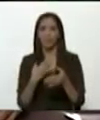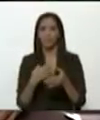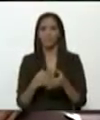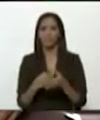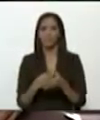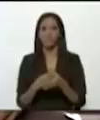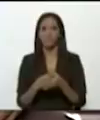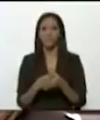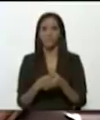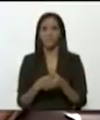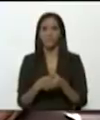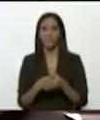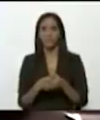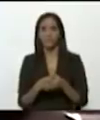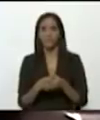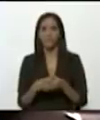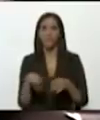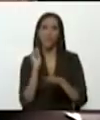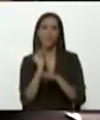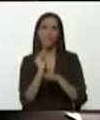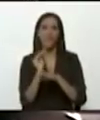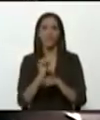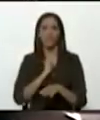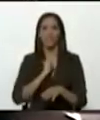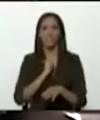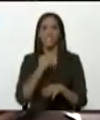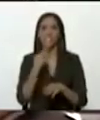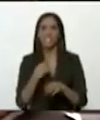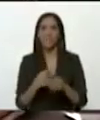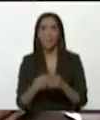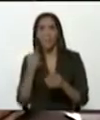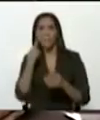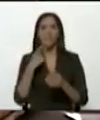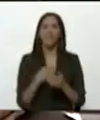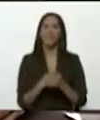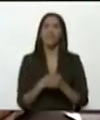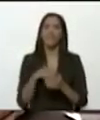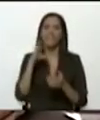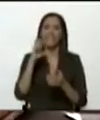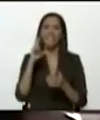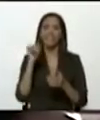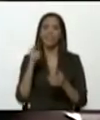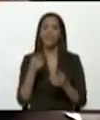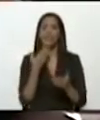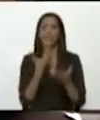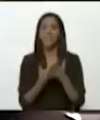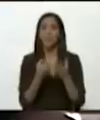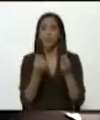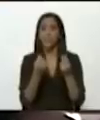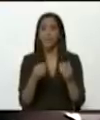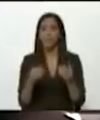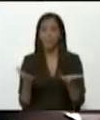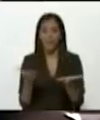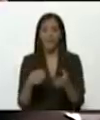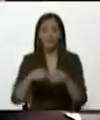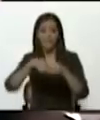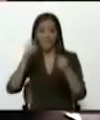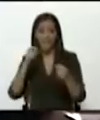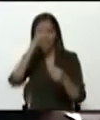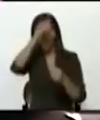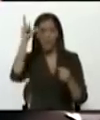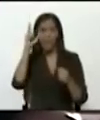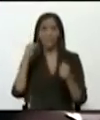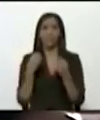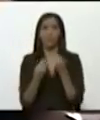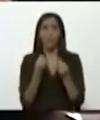para cuidar su identidad. Dice, miren, Christopher pidió plata para sacar a Leopoldo, tal como lo señala el hijo de Baduel. Y al decir